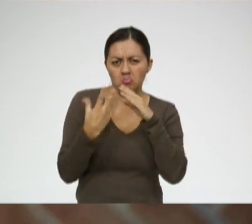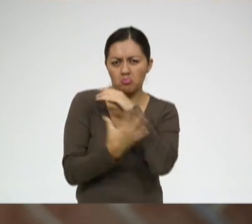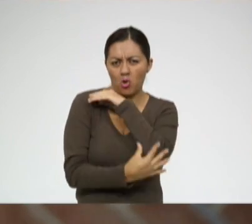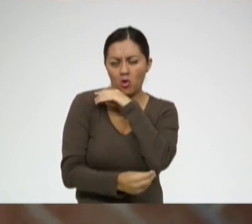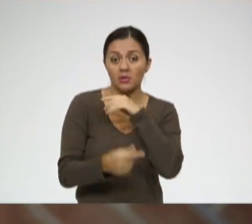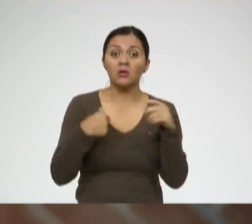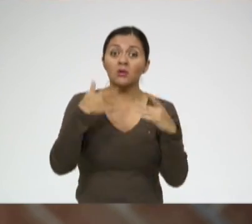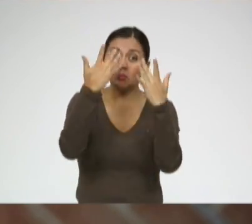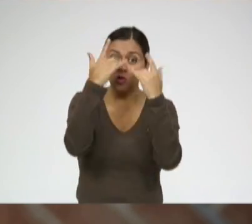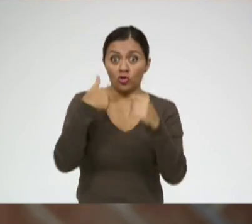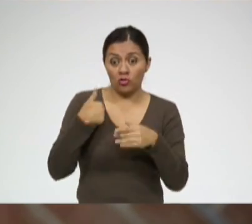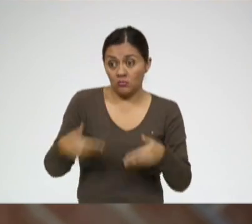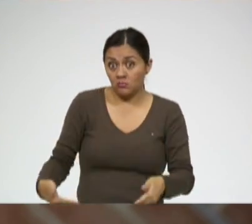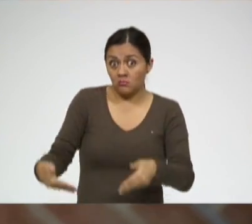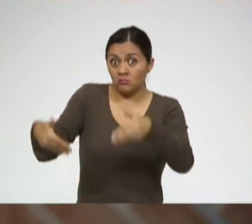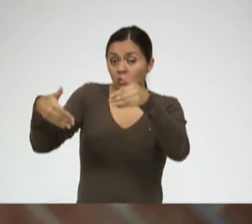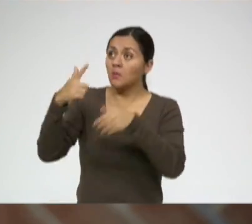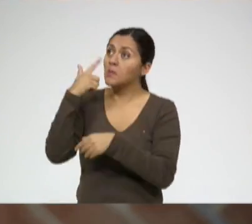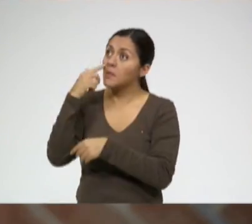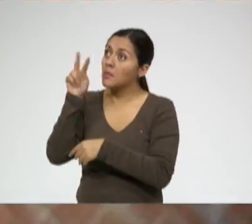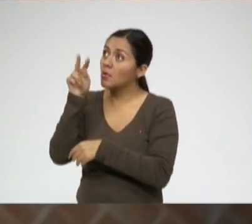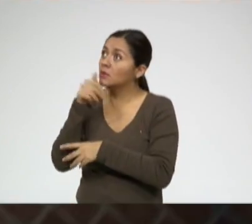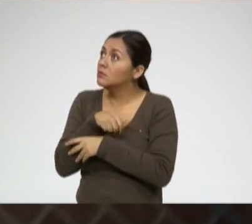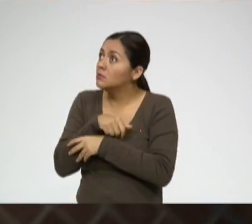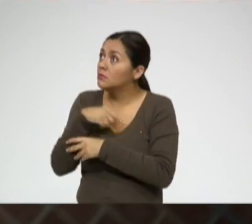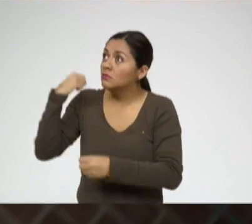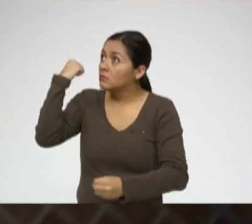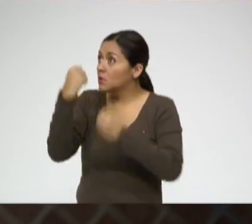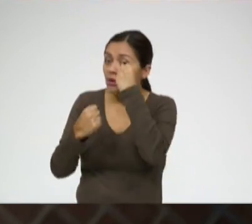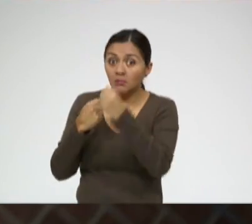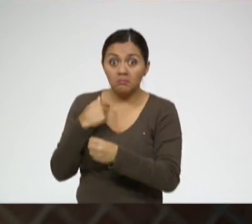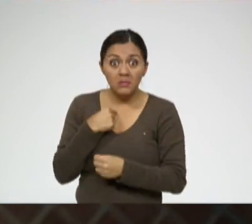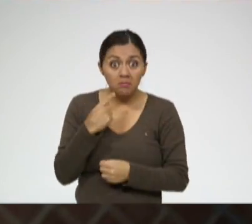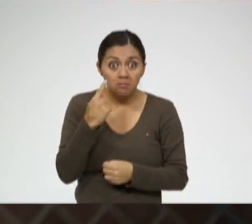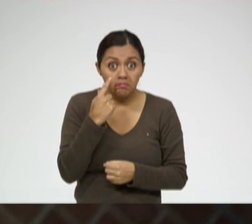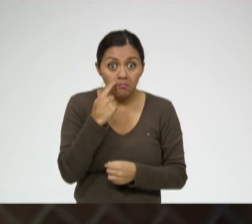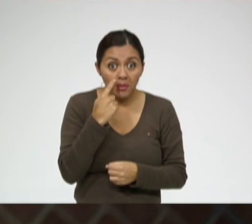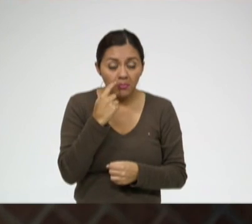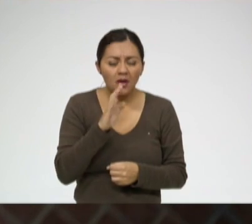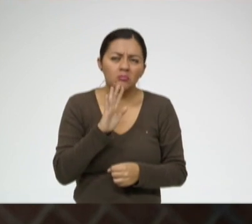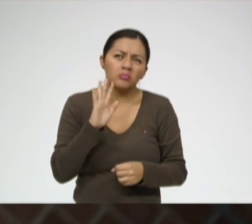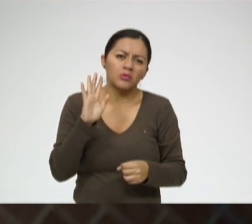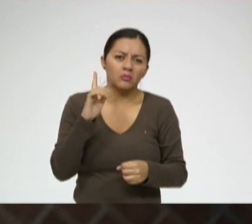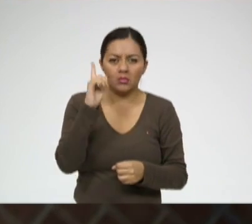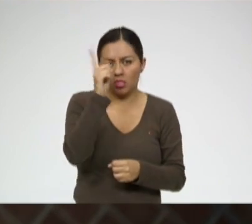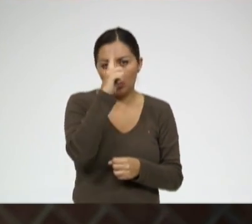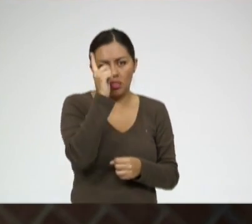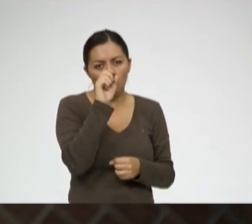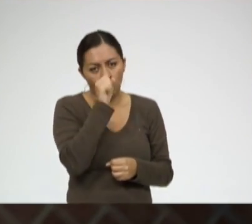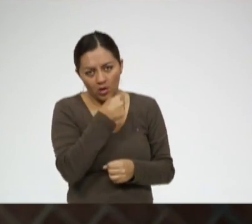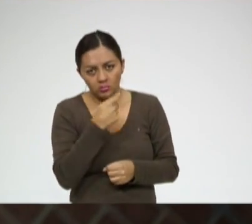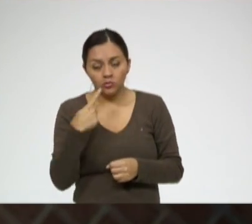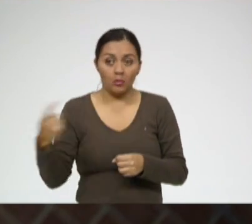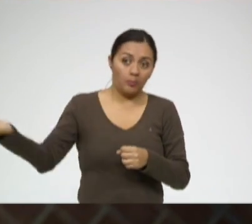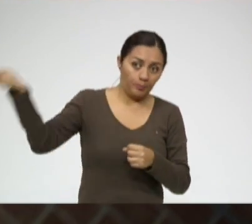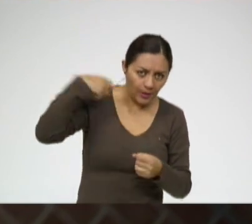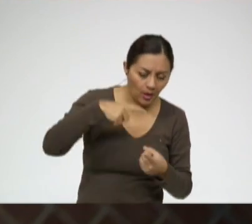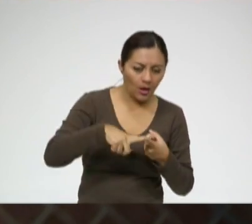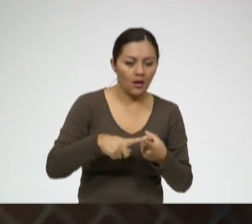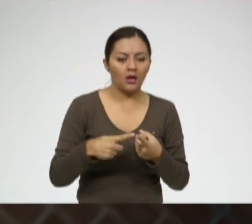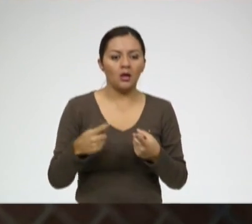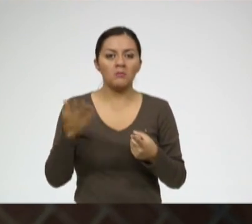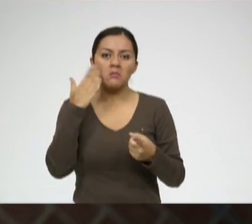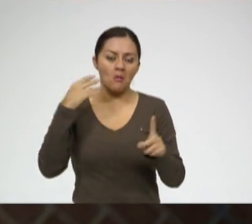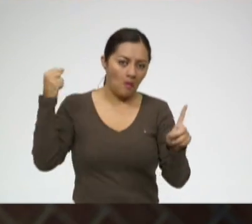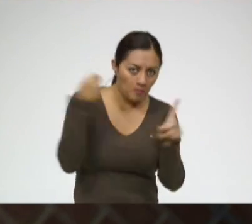tus padres, la escuela que han tenido. Mi papá a veces cuando llegaba mareado quería pegarnos